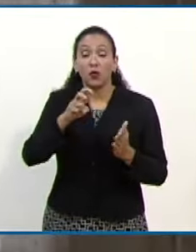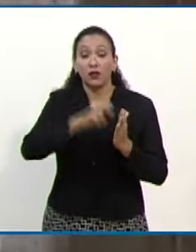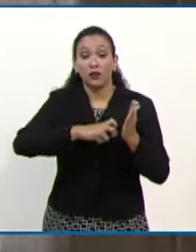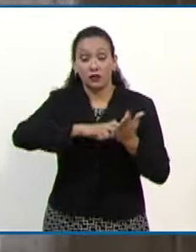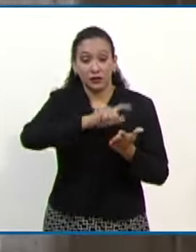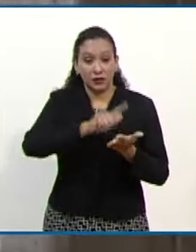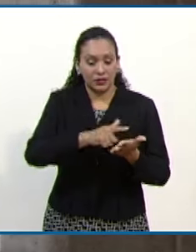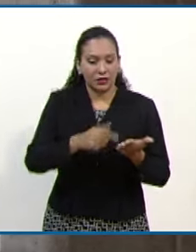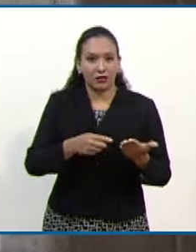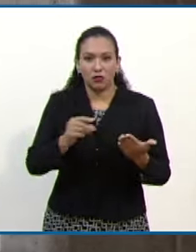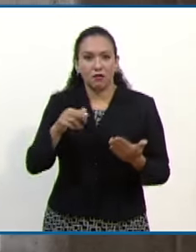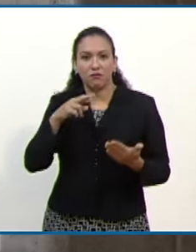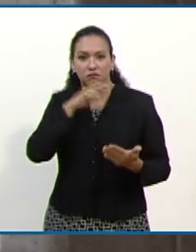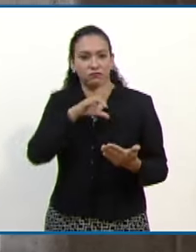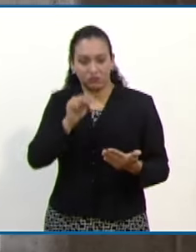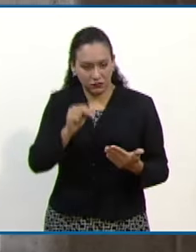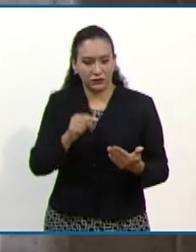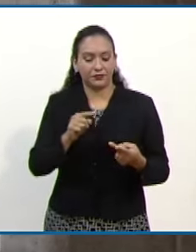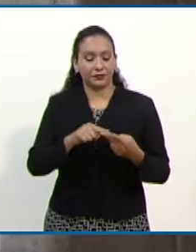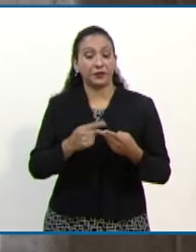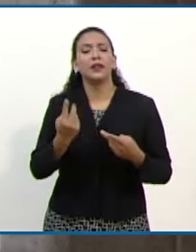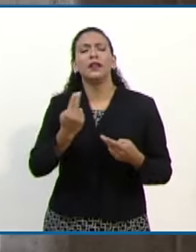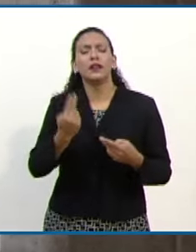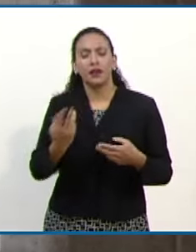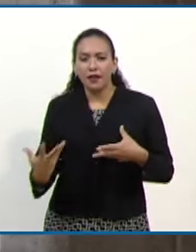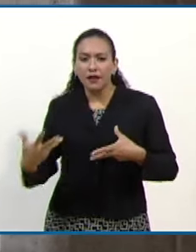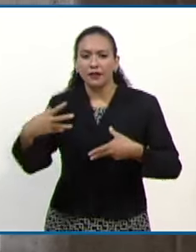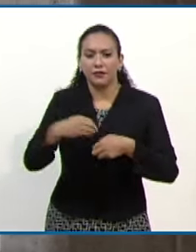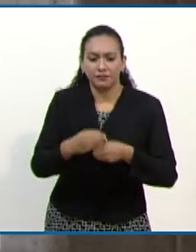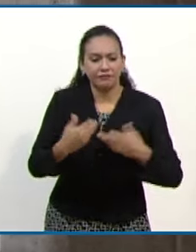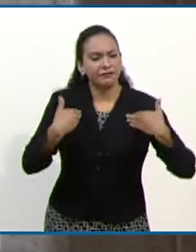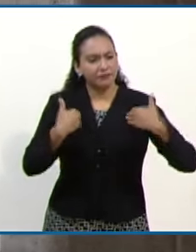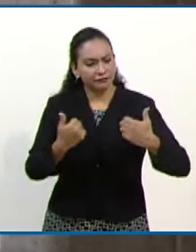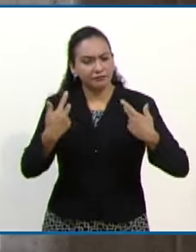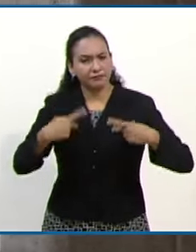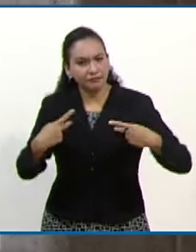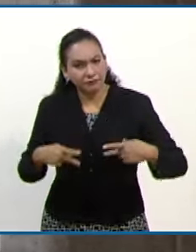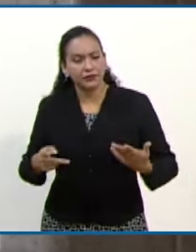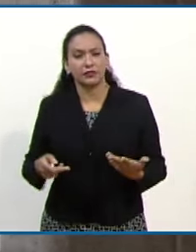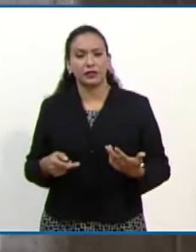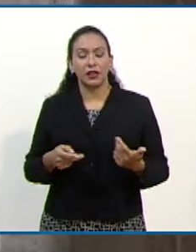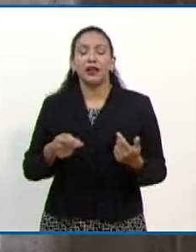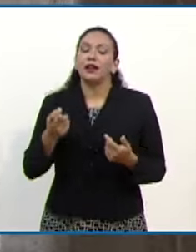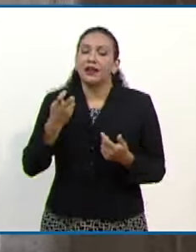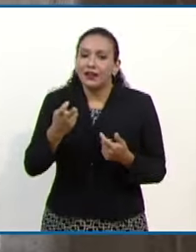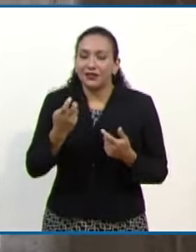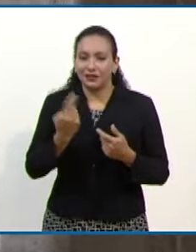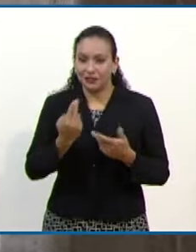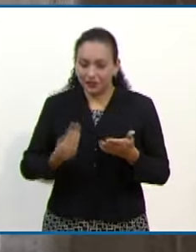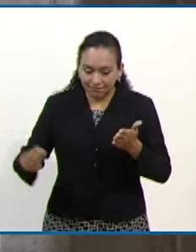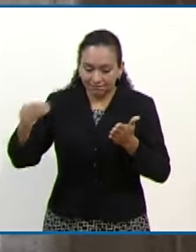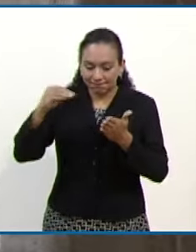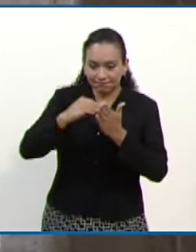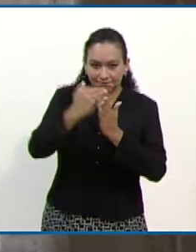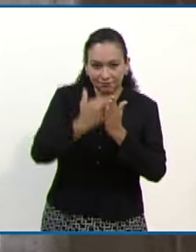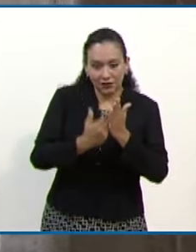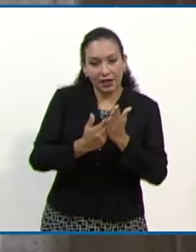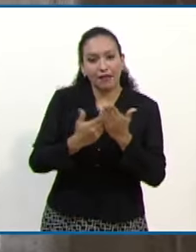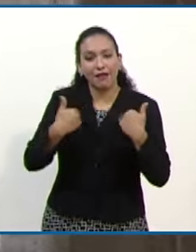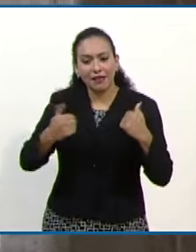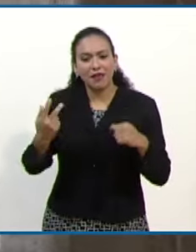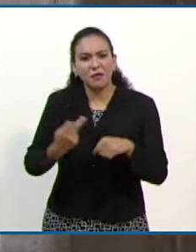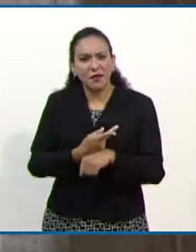precipitaciones, con inclusión, apertura y tolerancia y con un sentido realista de lo que implicaría la operatividad